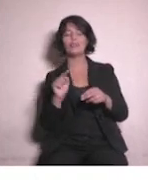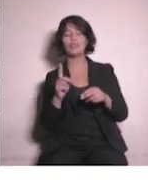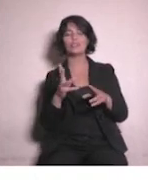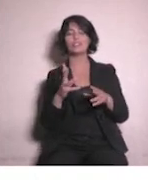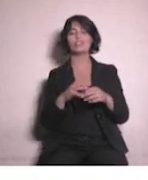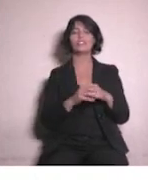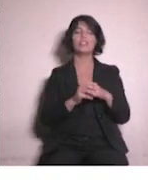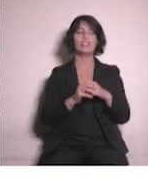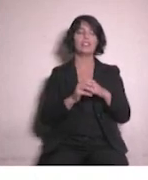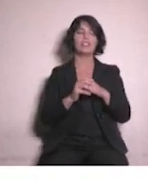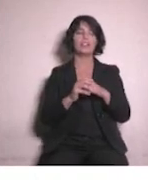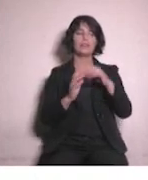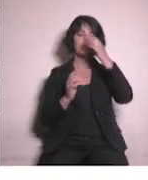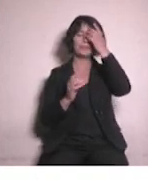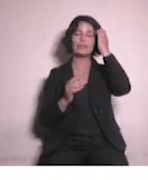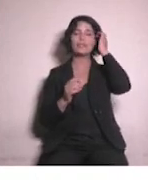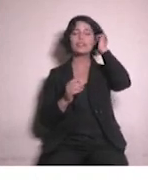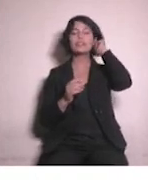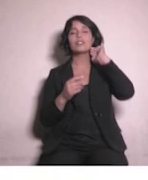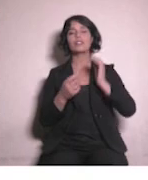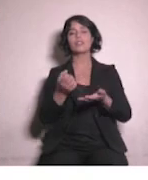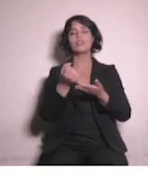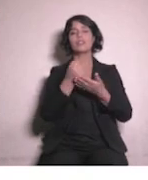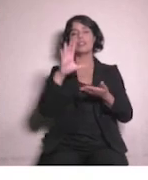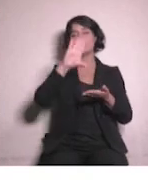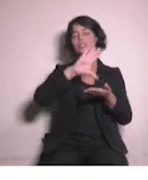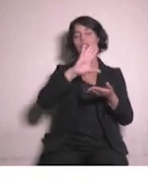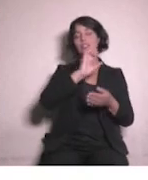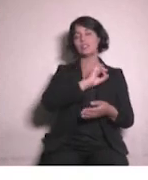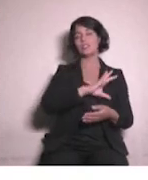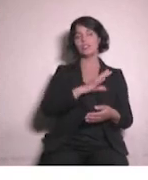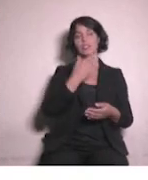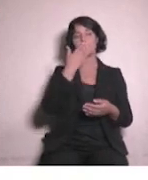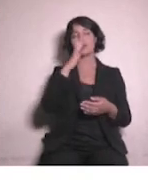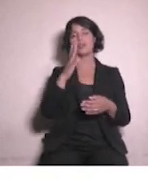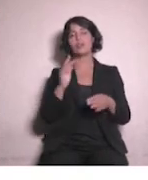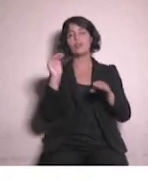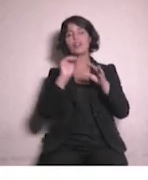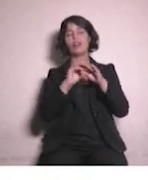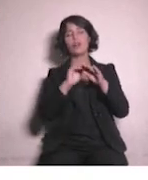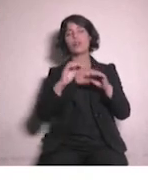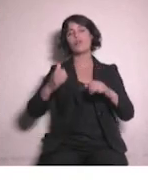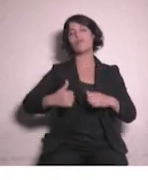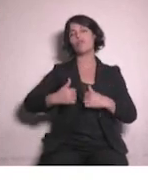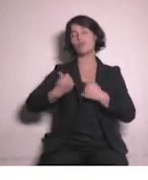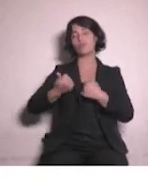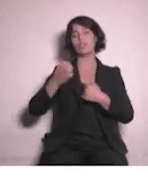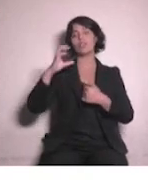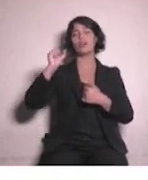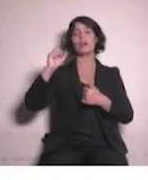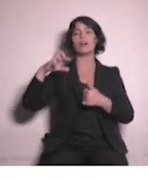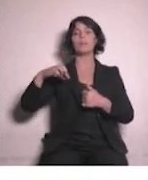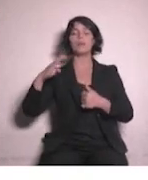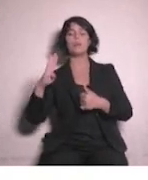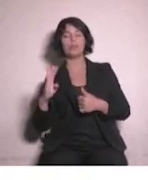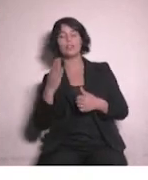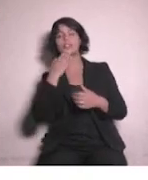fondo, tanto en el total como en el ahorro voluntario. En ahorro voluntario en APB y en cuenta